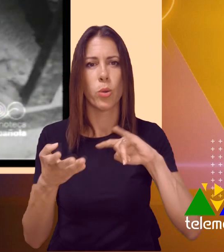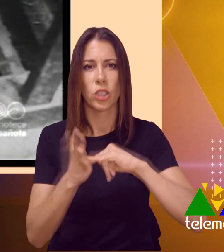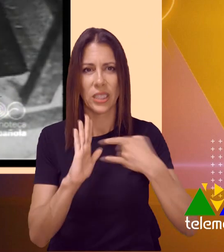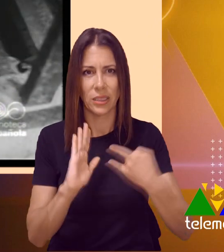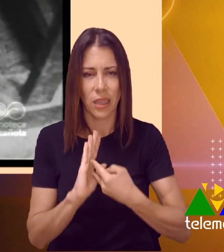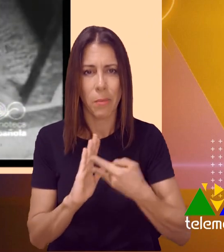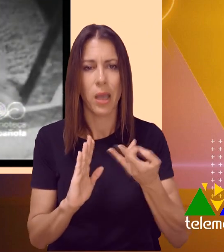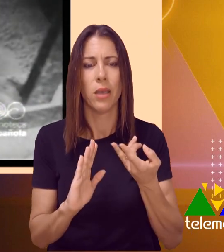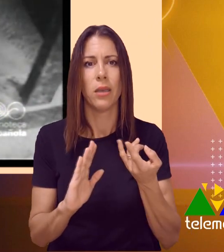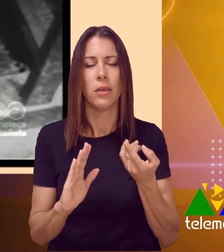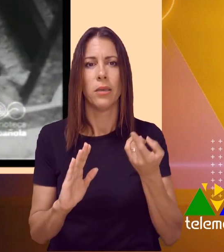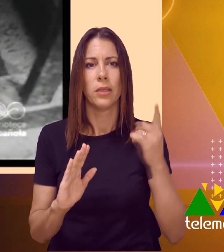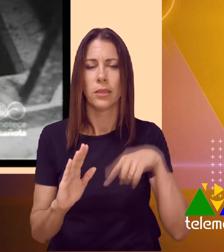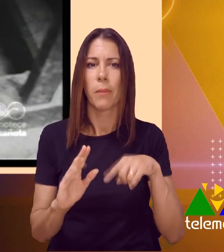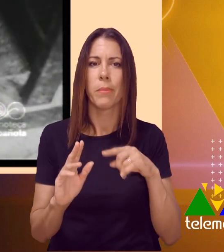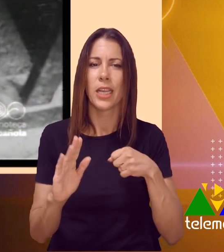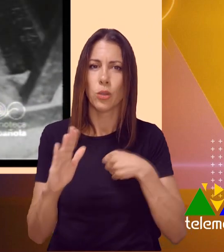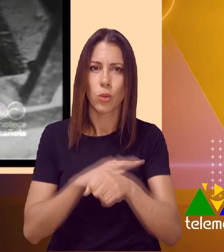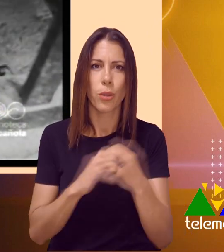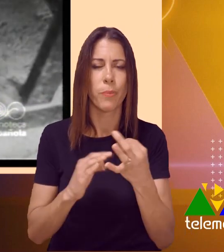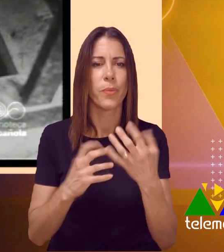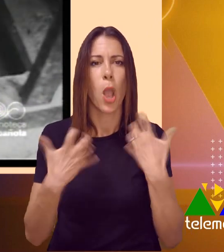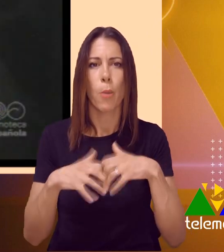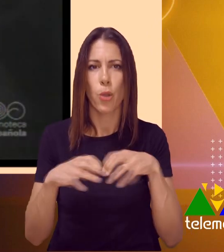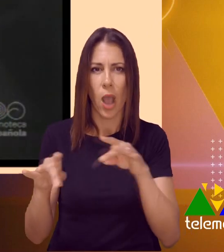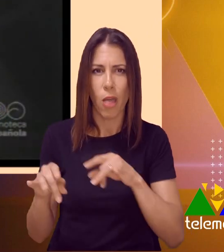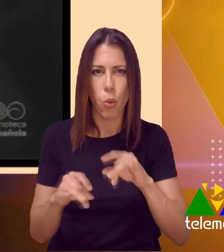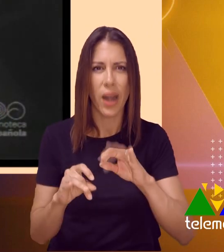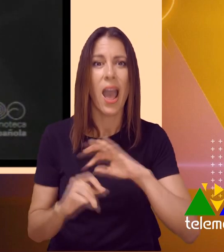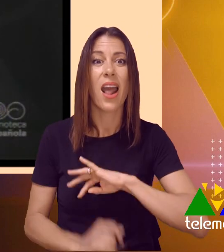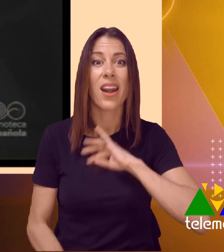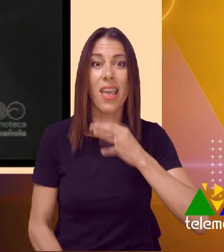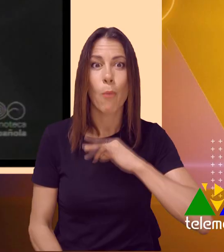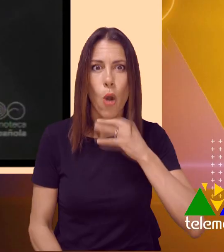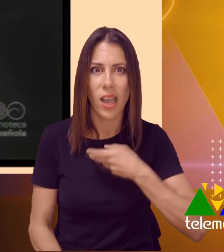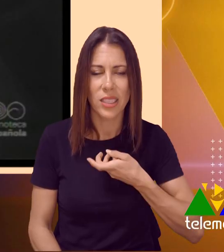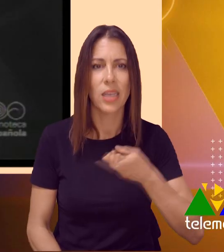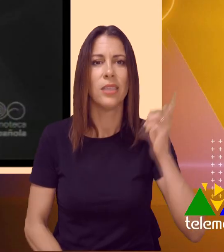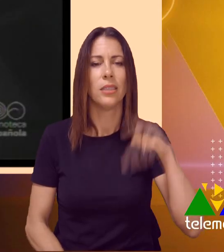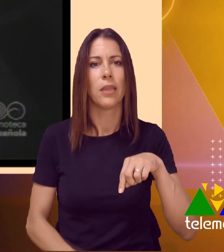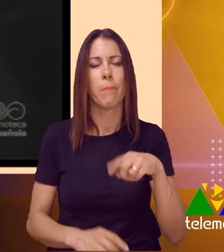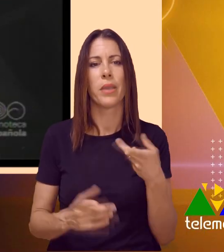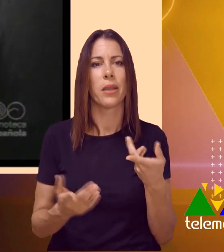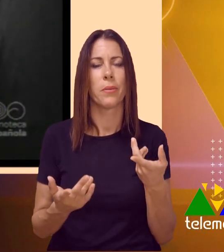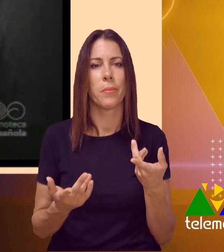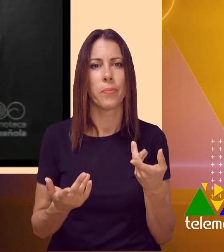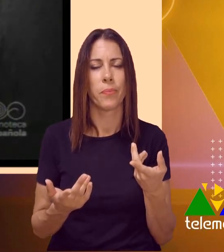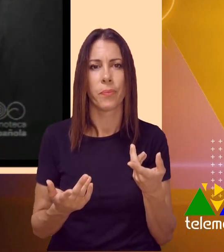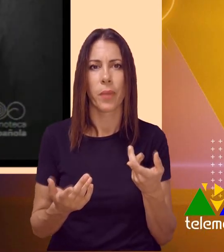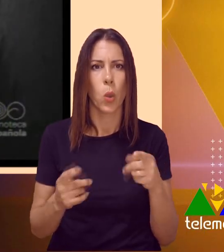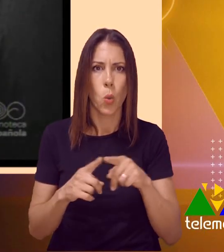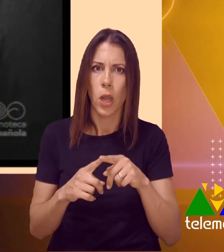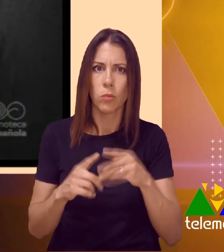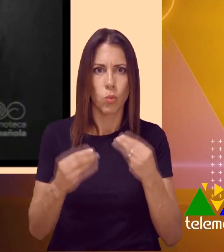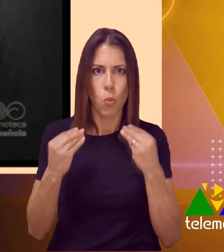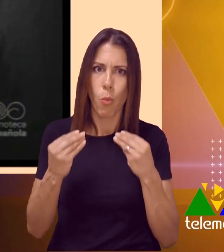introduce también la producción azucarera remolachera, introduce también pues una destilería